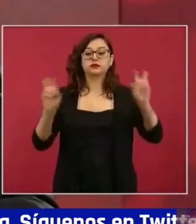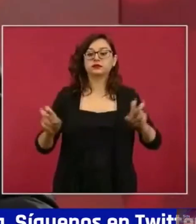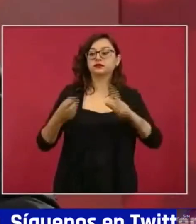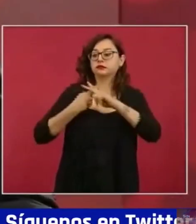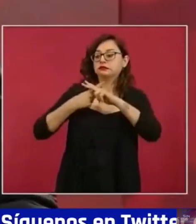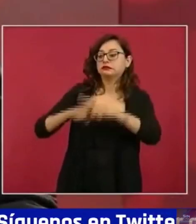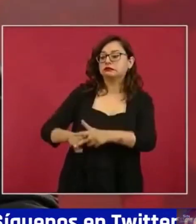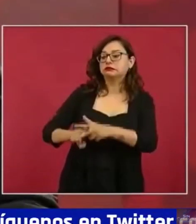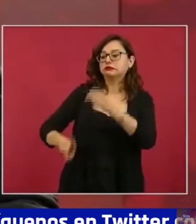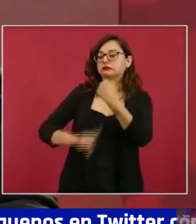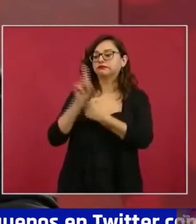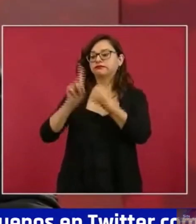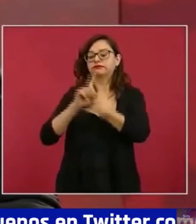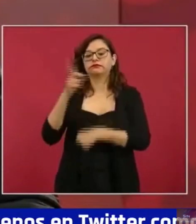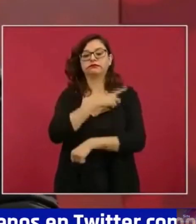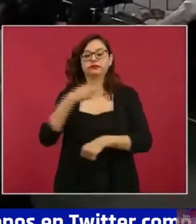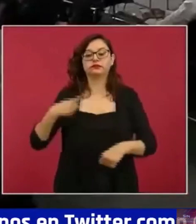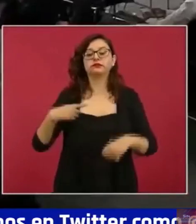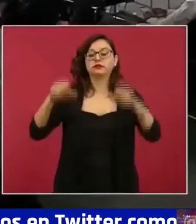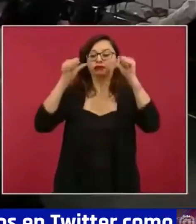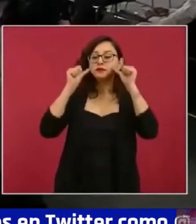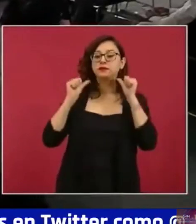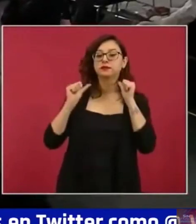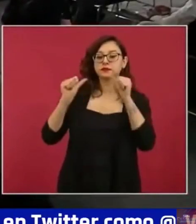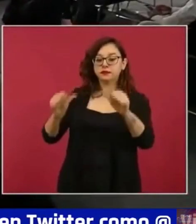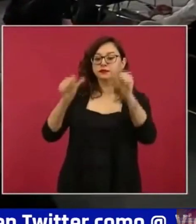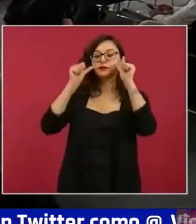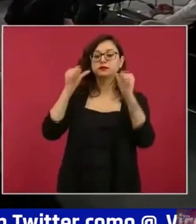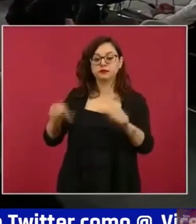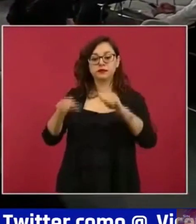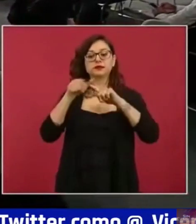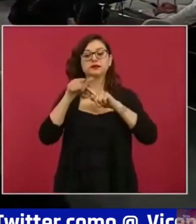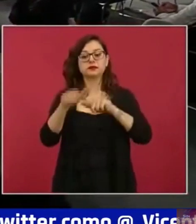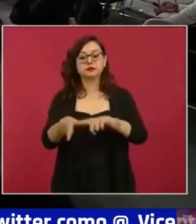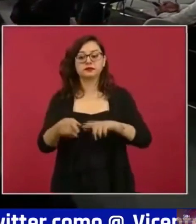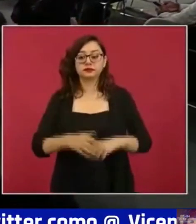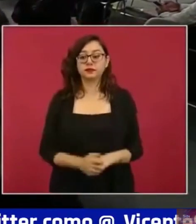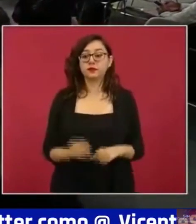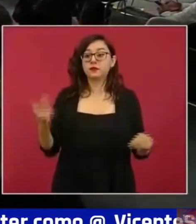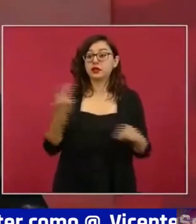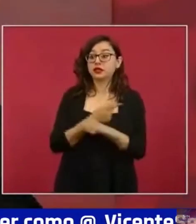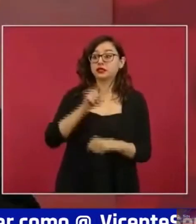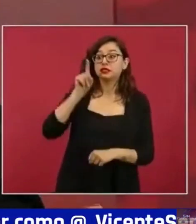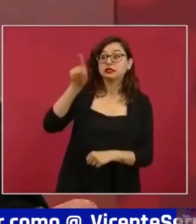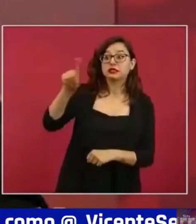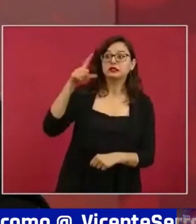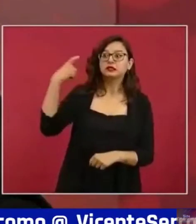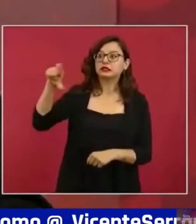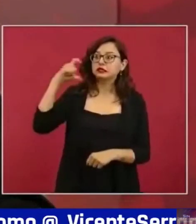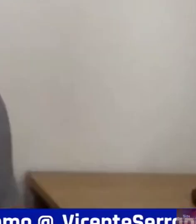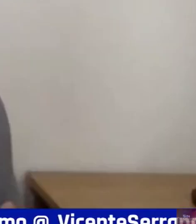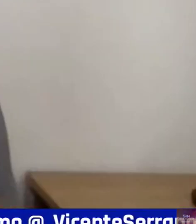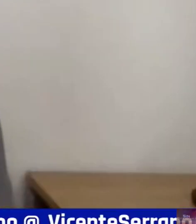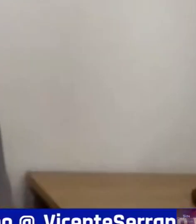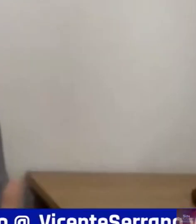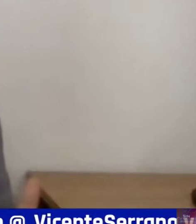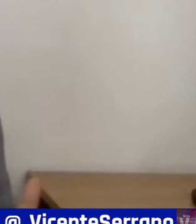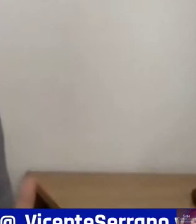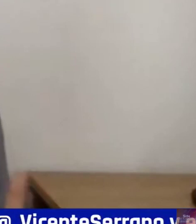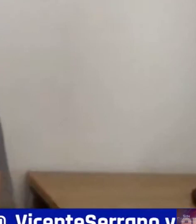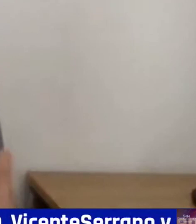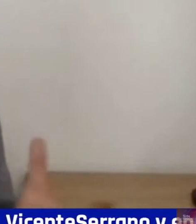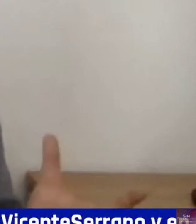es pues lejano de alguna forma del derroche económico, le vamos a pegar ahí, porque esa es la esencia de